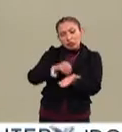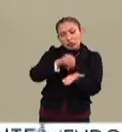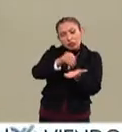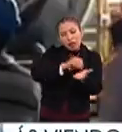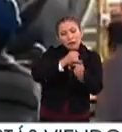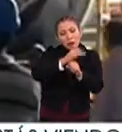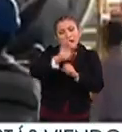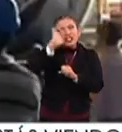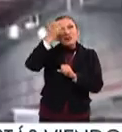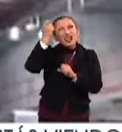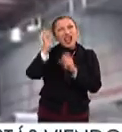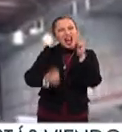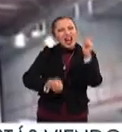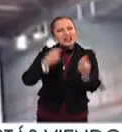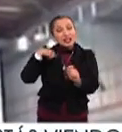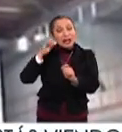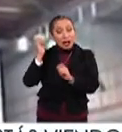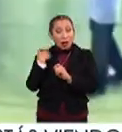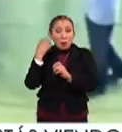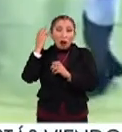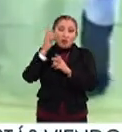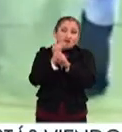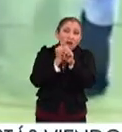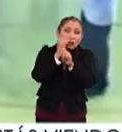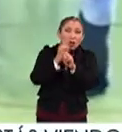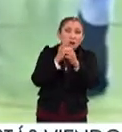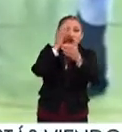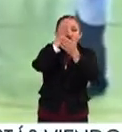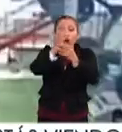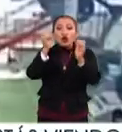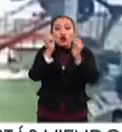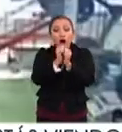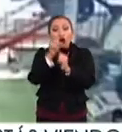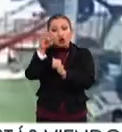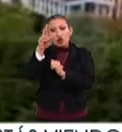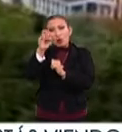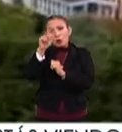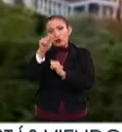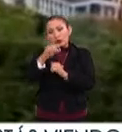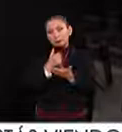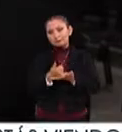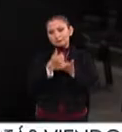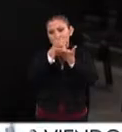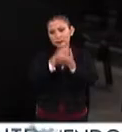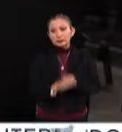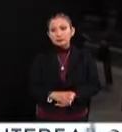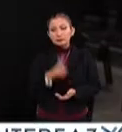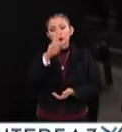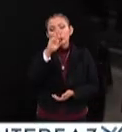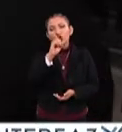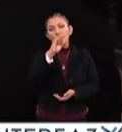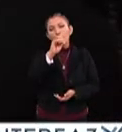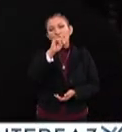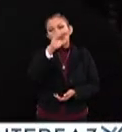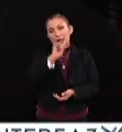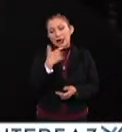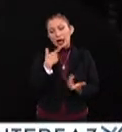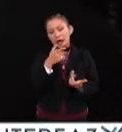información sobre el espacio. Las misiones y las exploraciones se hacen a través de estos instrumentos. La robótica es un